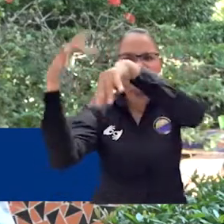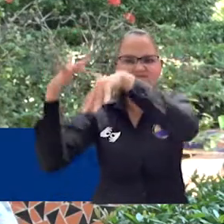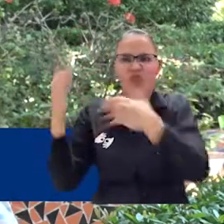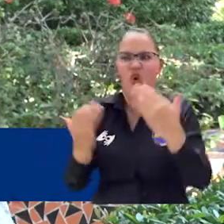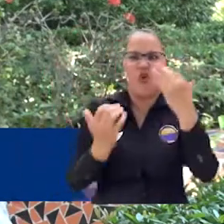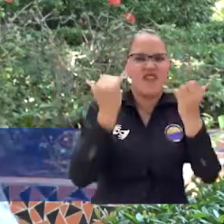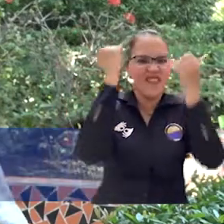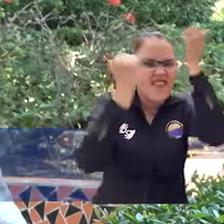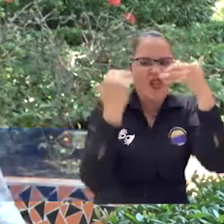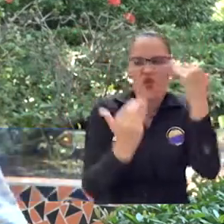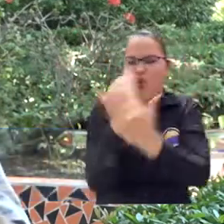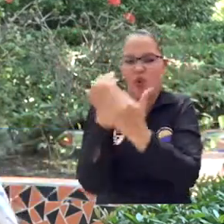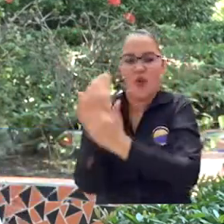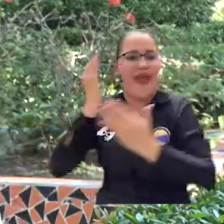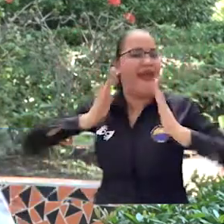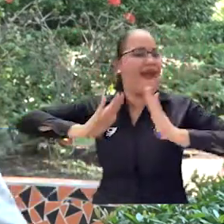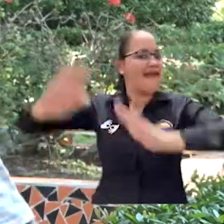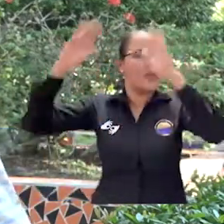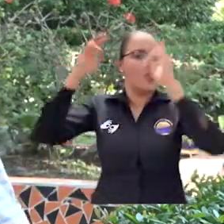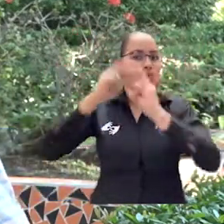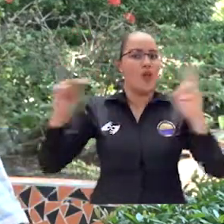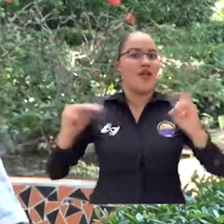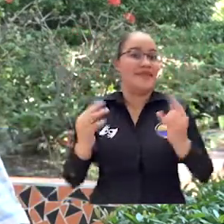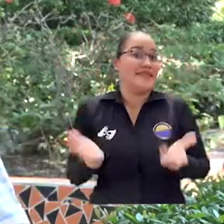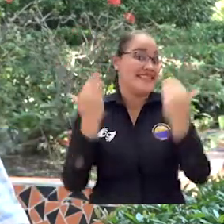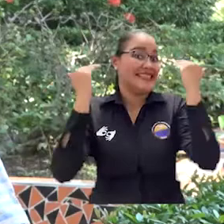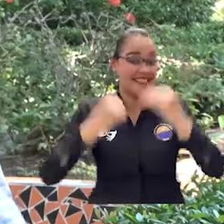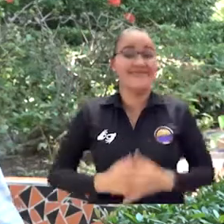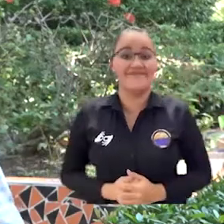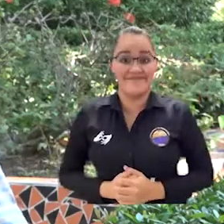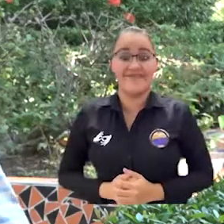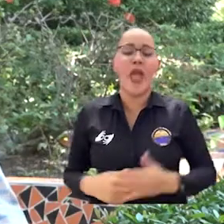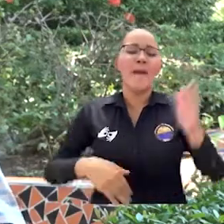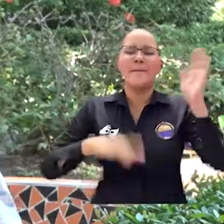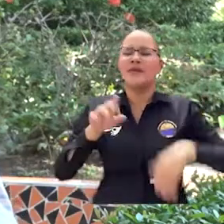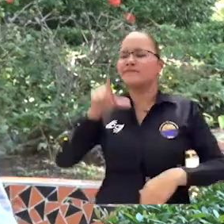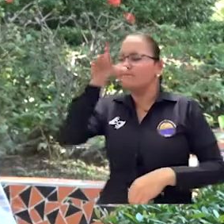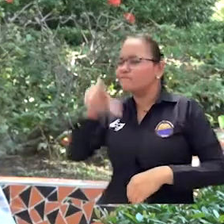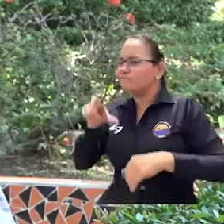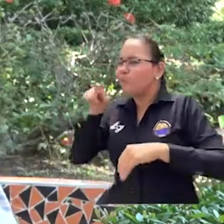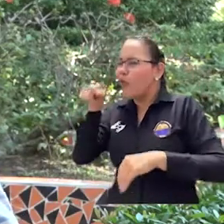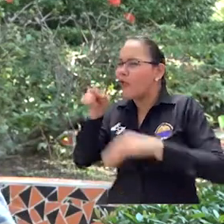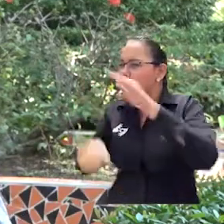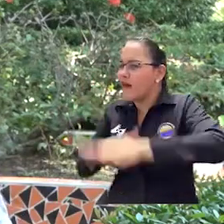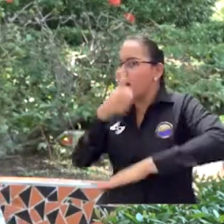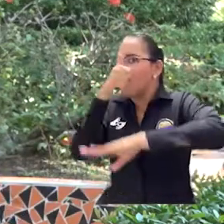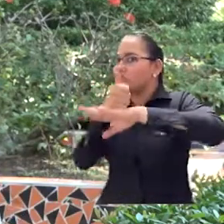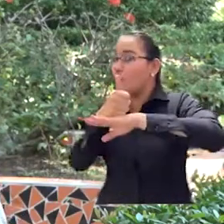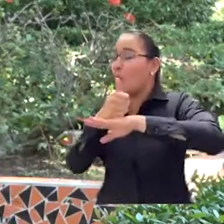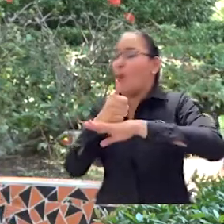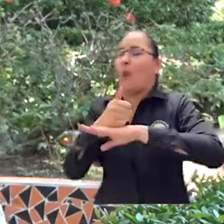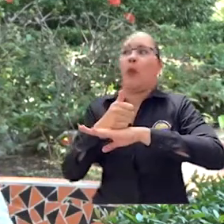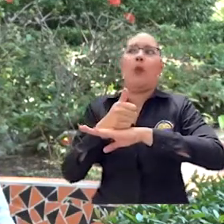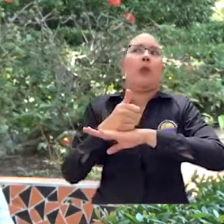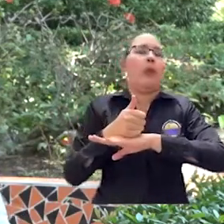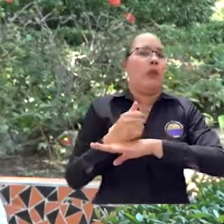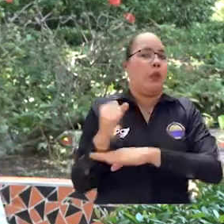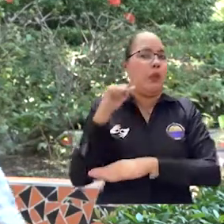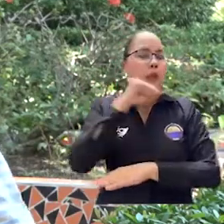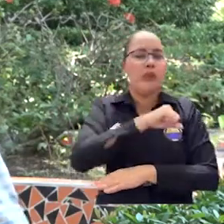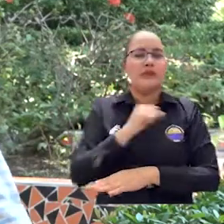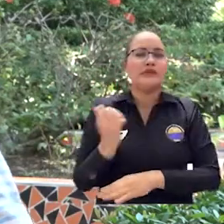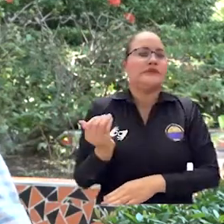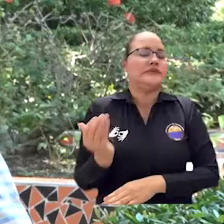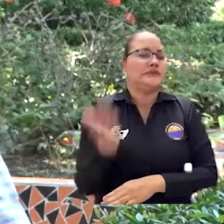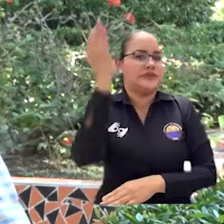materia de innovación, empezamos a buscar este lado y que el Dr. Pablo Vera nos pusiera a disposición de este municipio